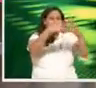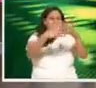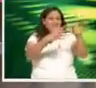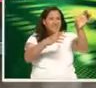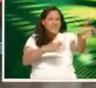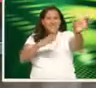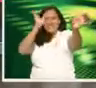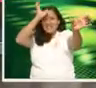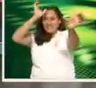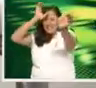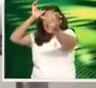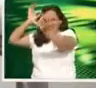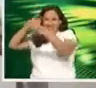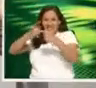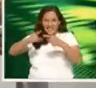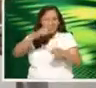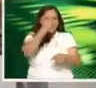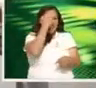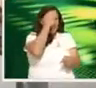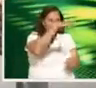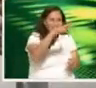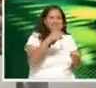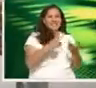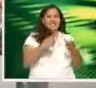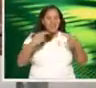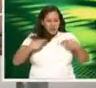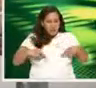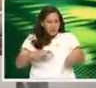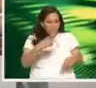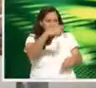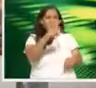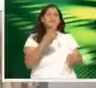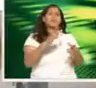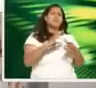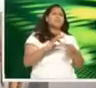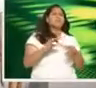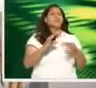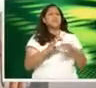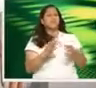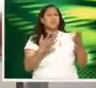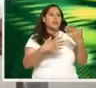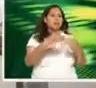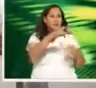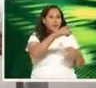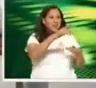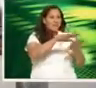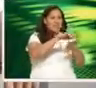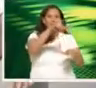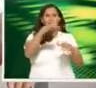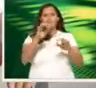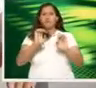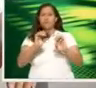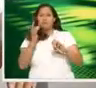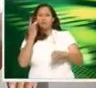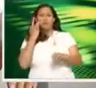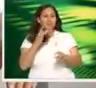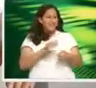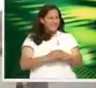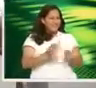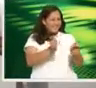de personas que comparten una ideología, un código de vestimenta, un lenguaje. Hay una serie de tribus